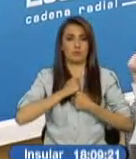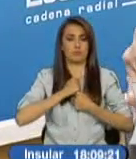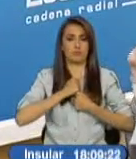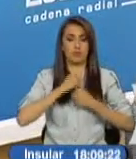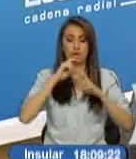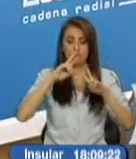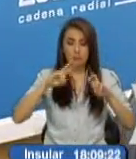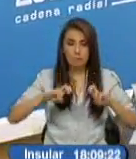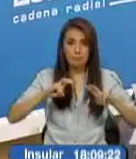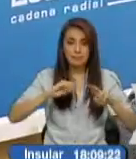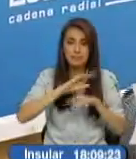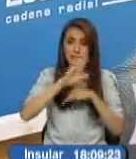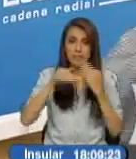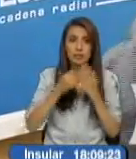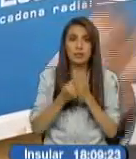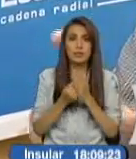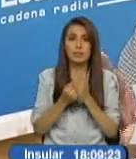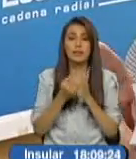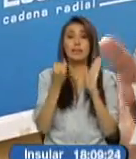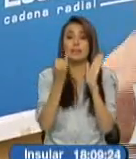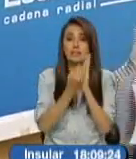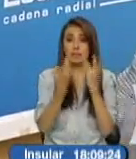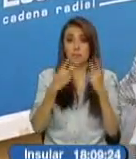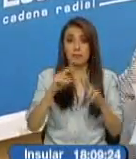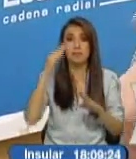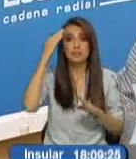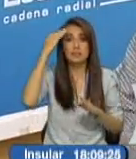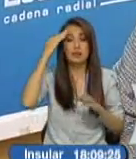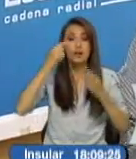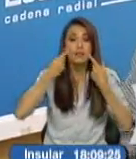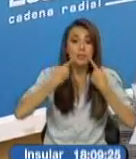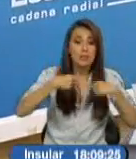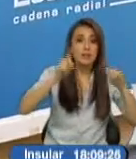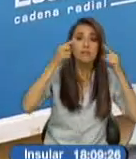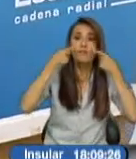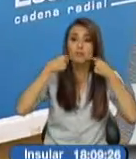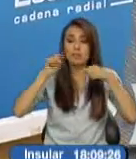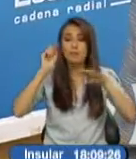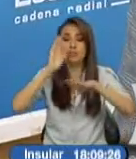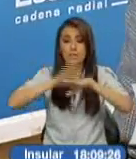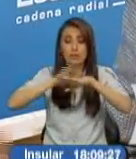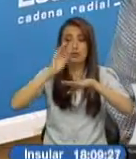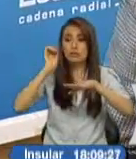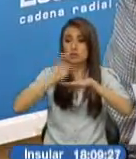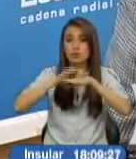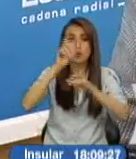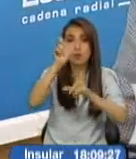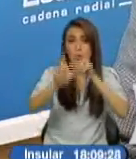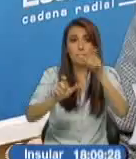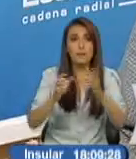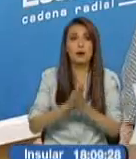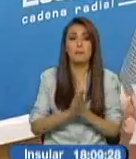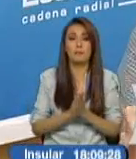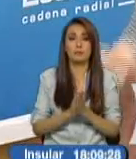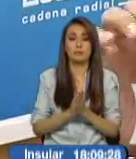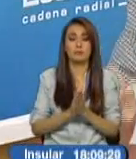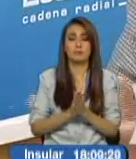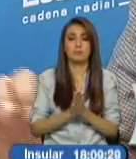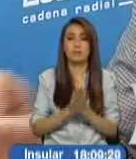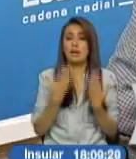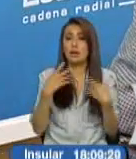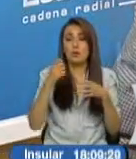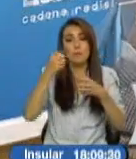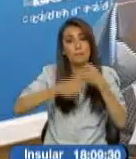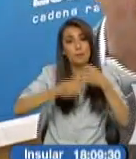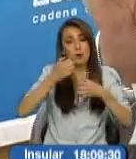investigue todo y que se identifique a todos los que pudieran estar involucrados en un hecho